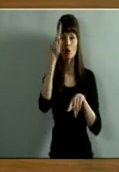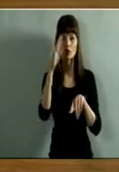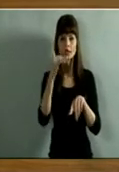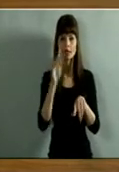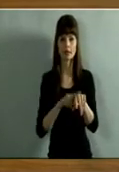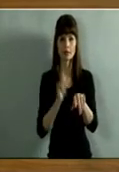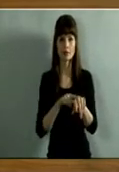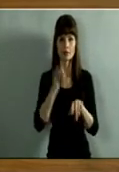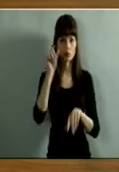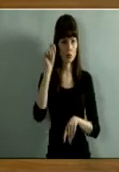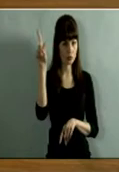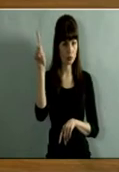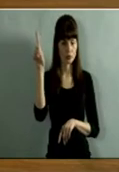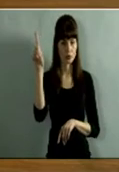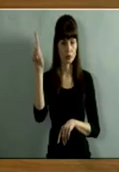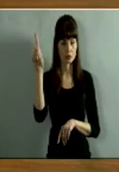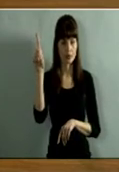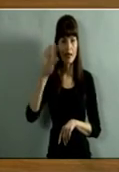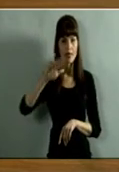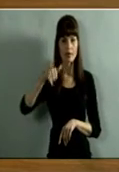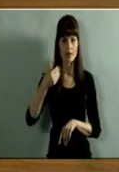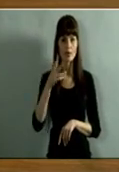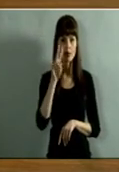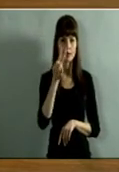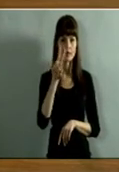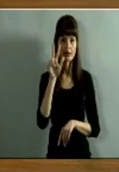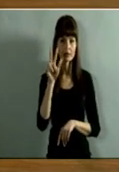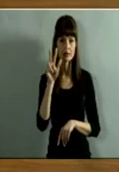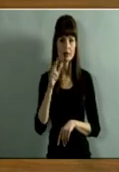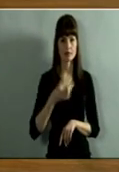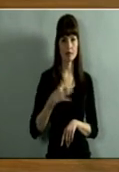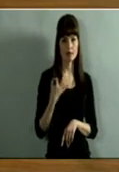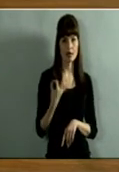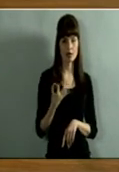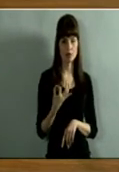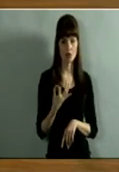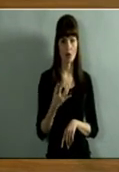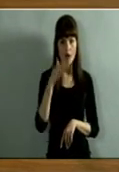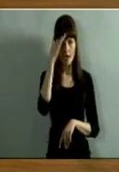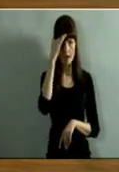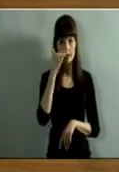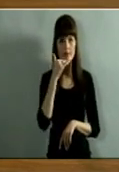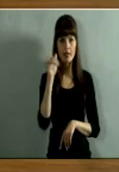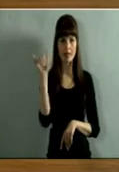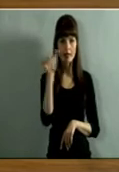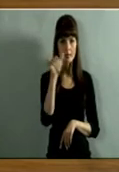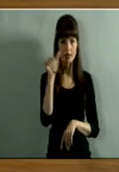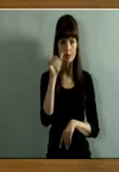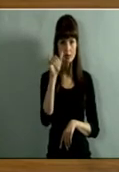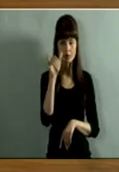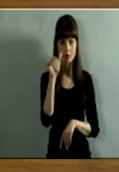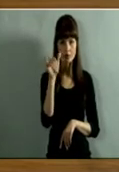después de 23 años Dios, en mayo me sana la vista y empecé de vuelta a trabajar mi oficio, que es